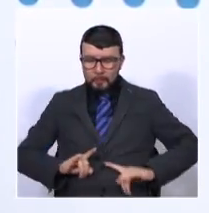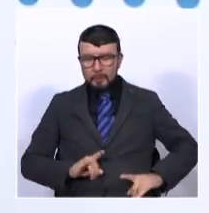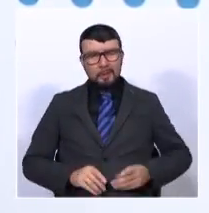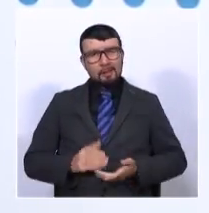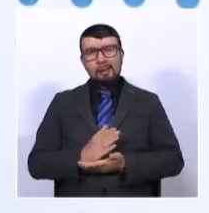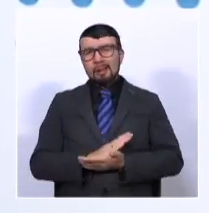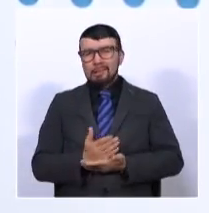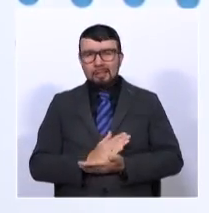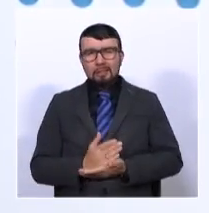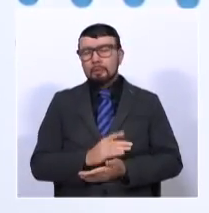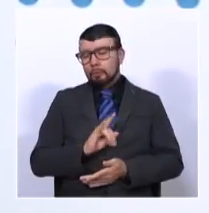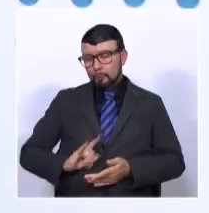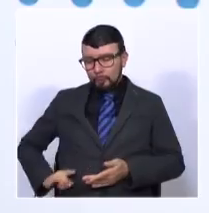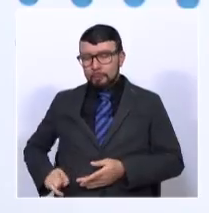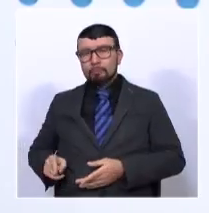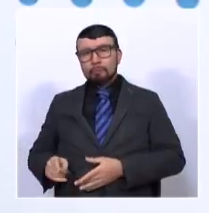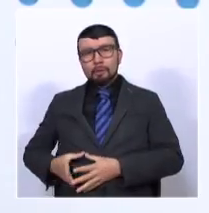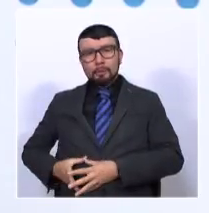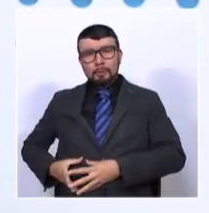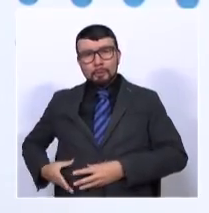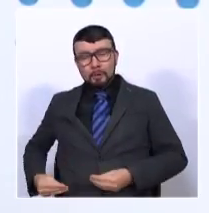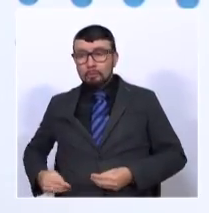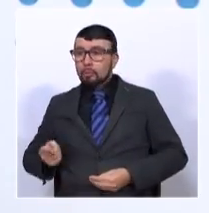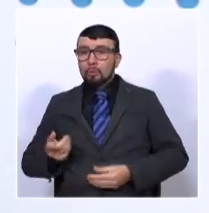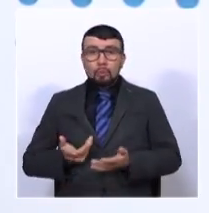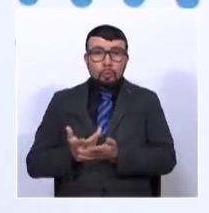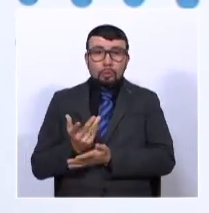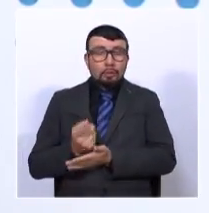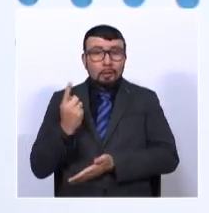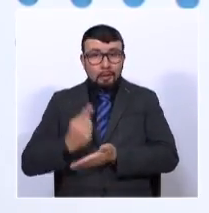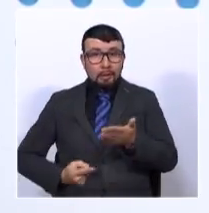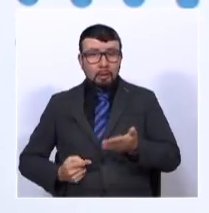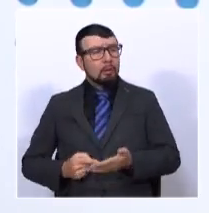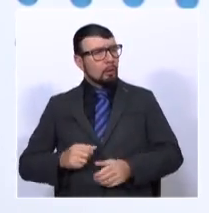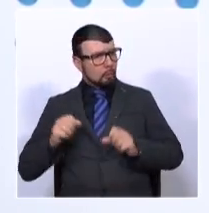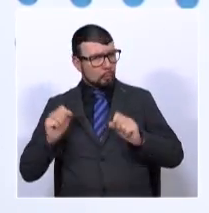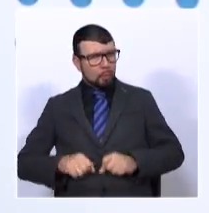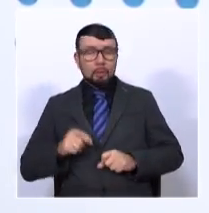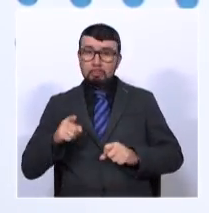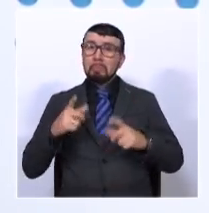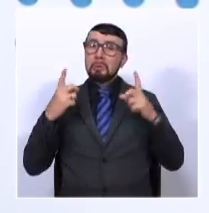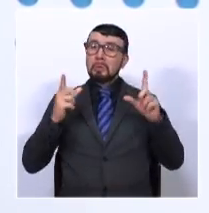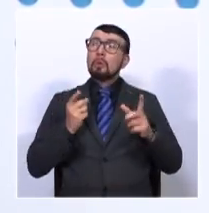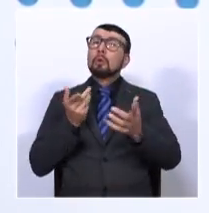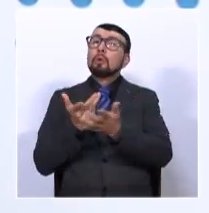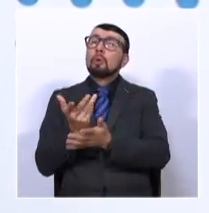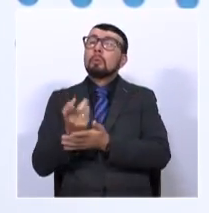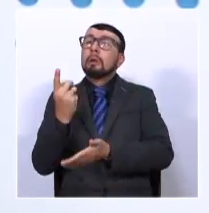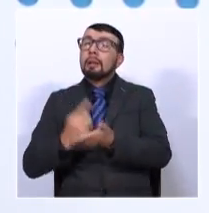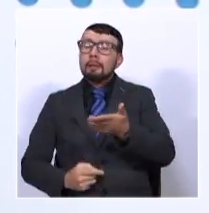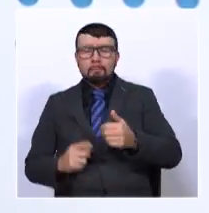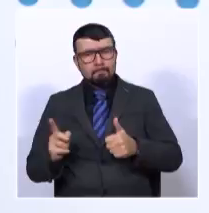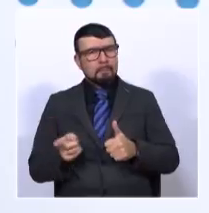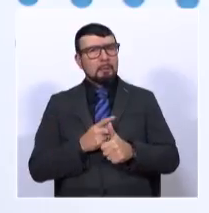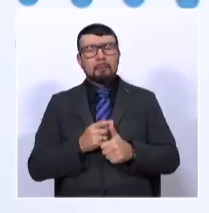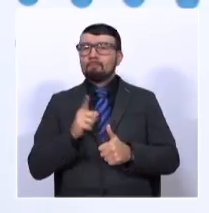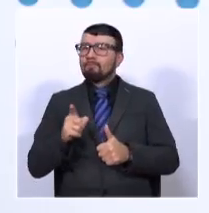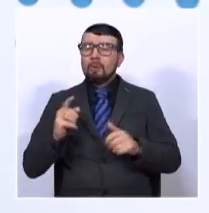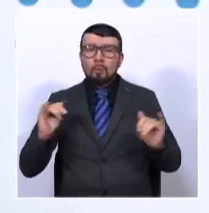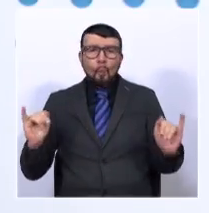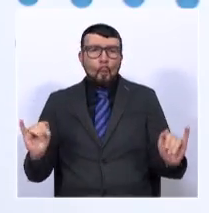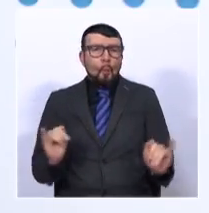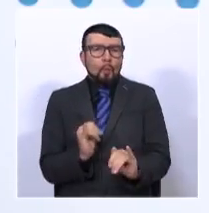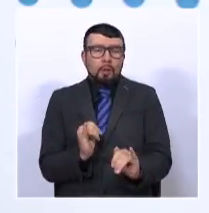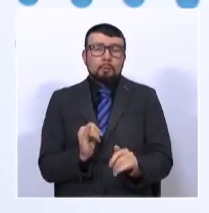importante de lo que le podemos recomendar, y lo podemos hacer por televisión, sería bajar peso. Entonces, consultar a